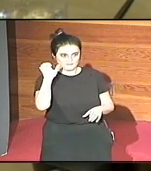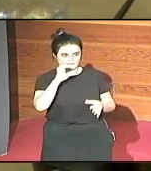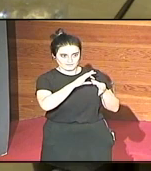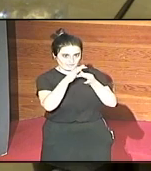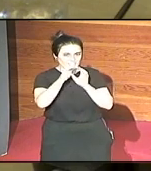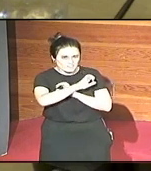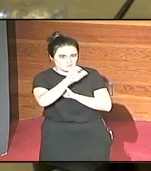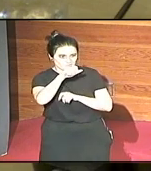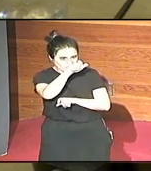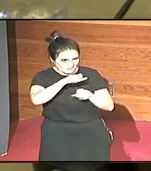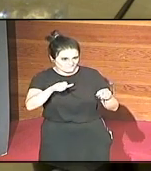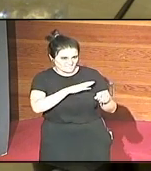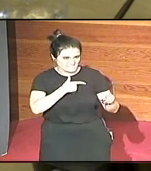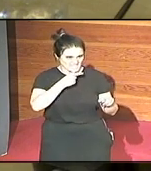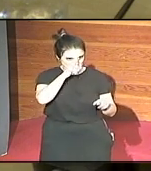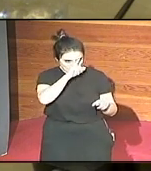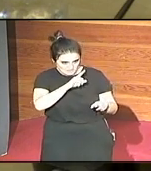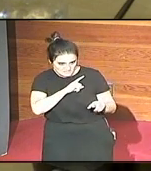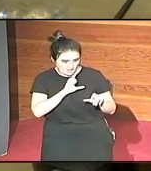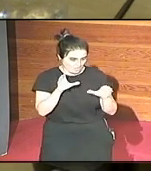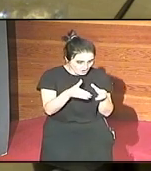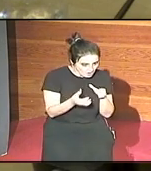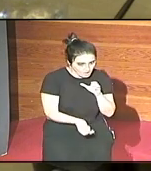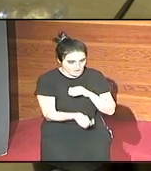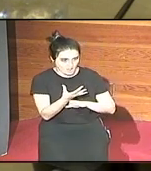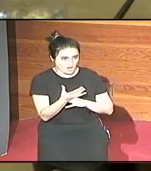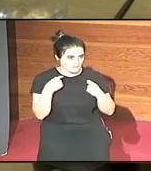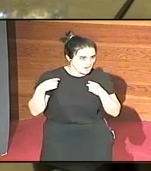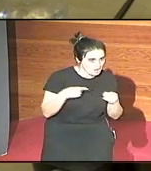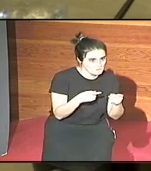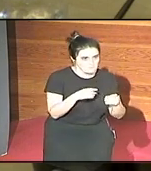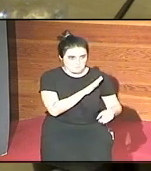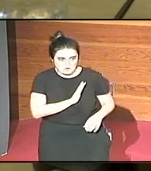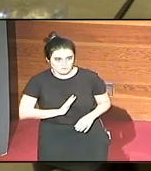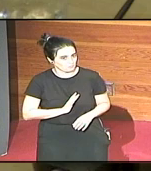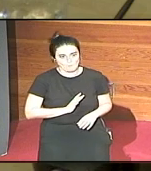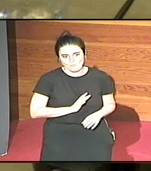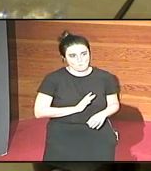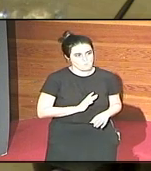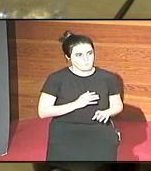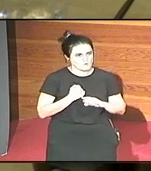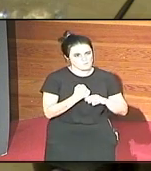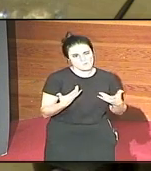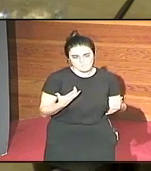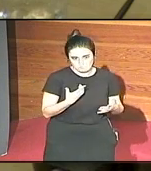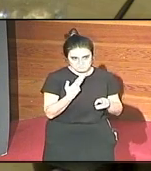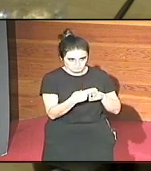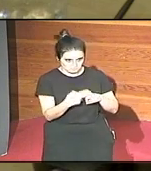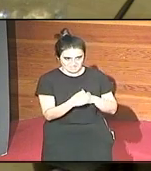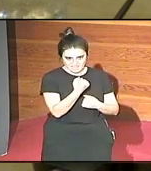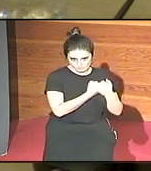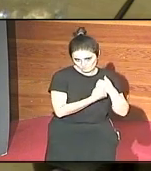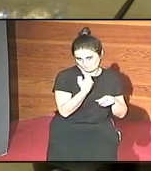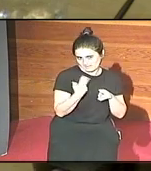por el esfuerzo bélico. Lo que sí hay es por políticas económicas, políticas de inmigración,